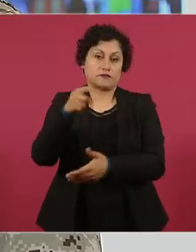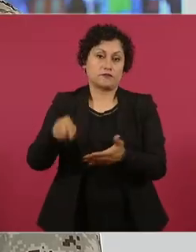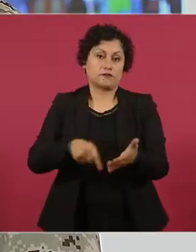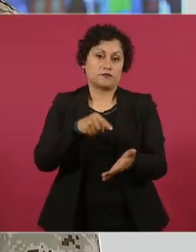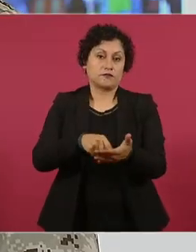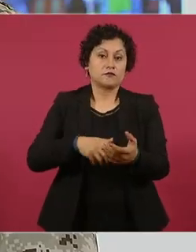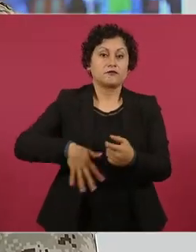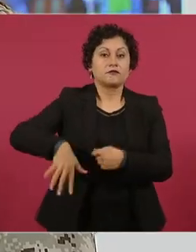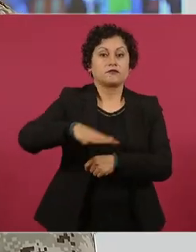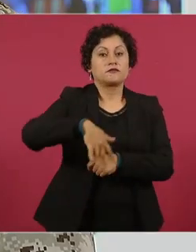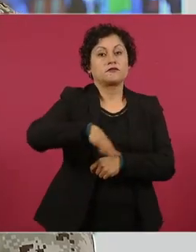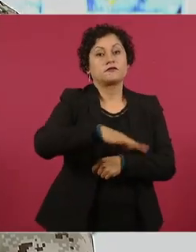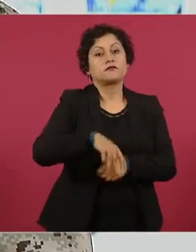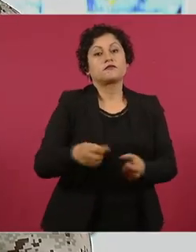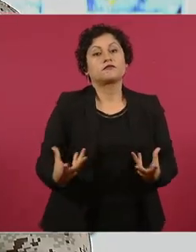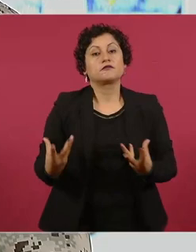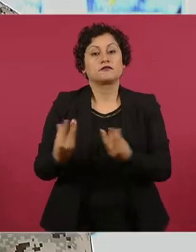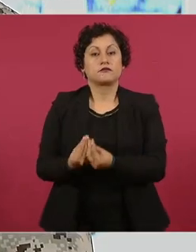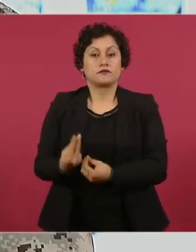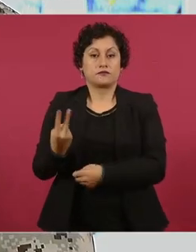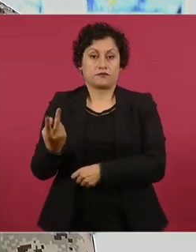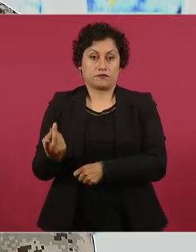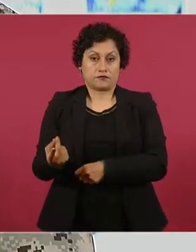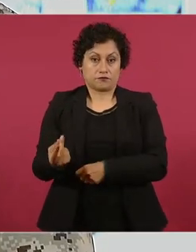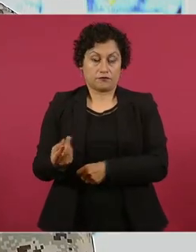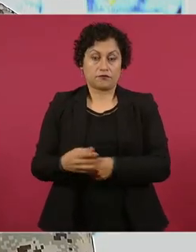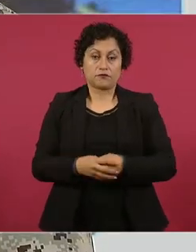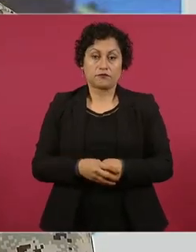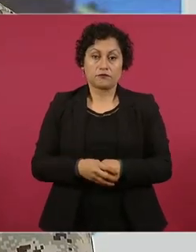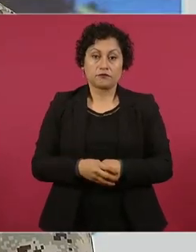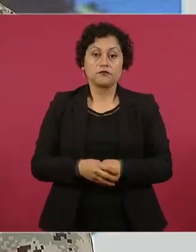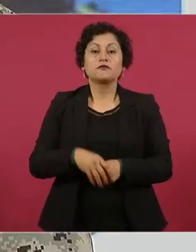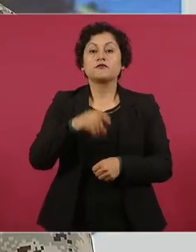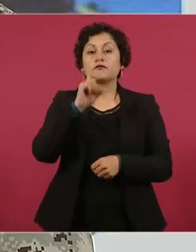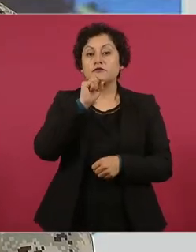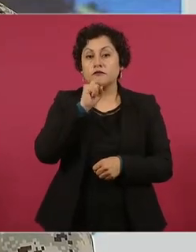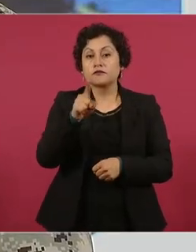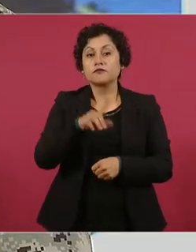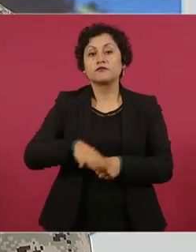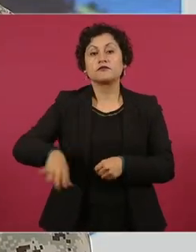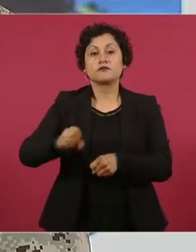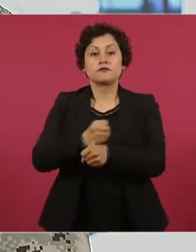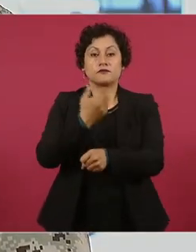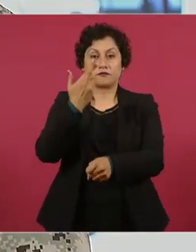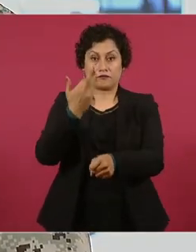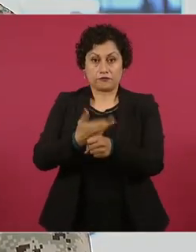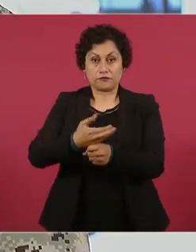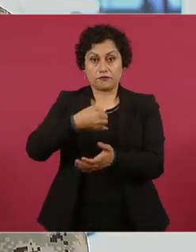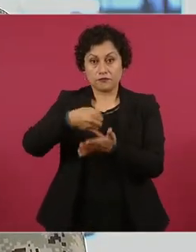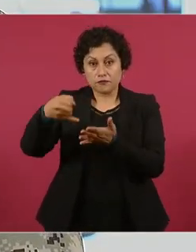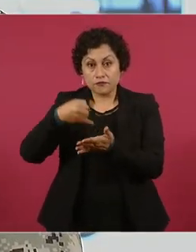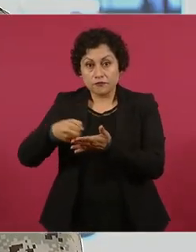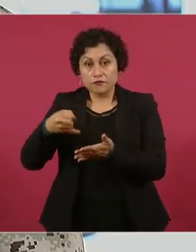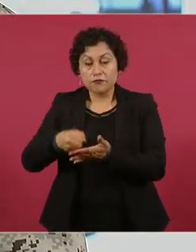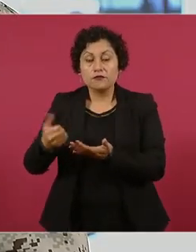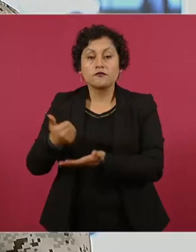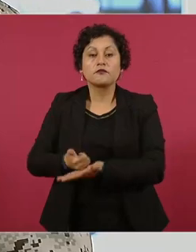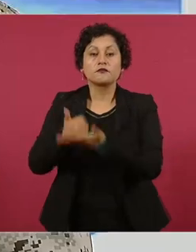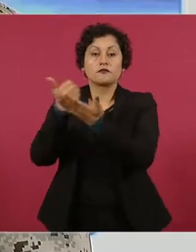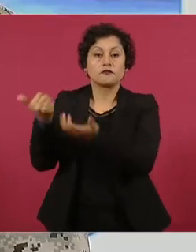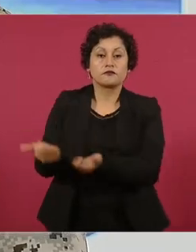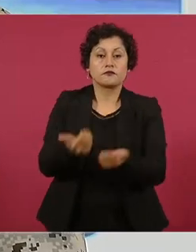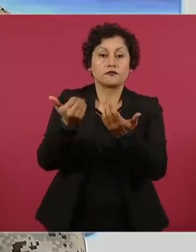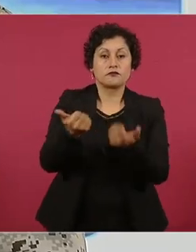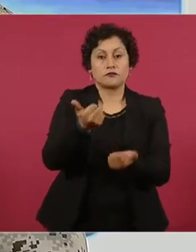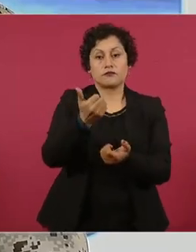así mismo con dos binomios canófilos. Se apoyó a la Secretaría de Agricultura y Desarrollo Rural en el traslado de fertilizantes, se movieron